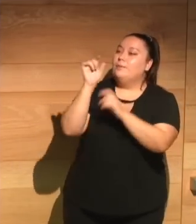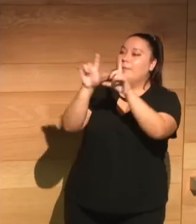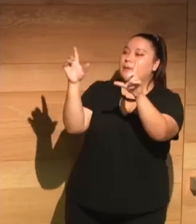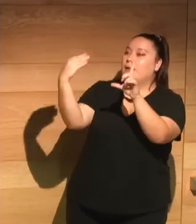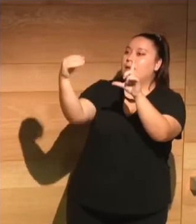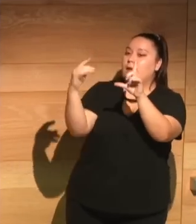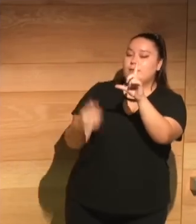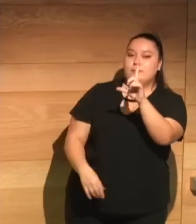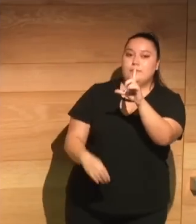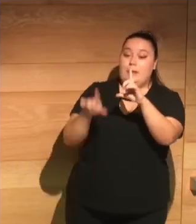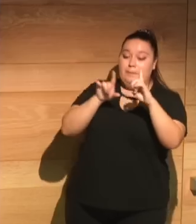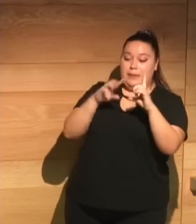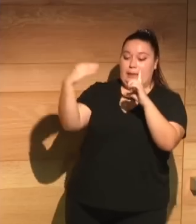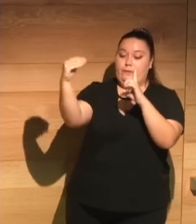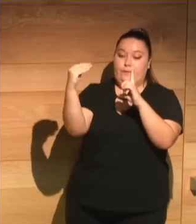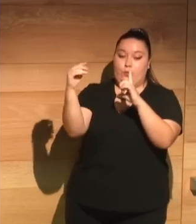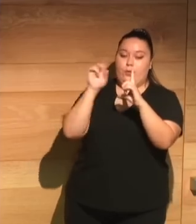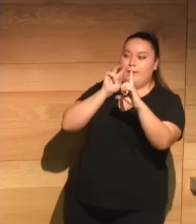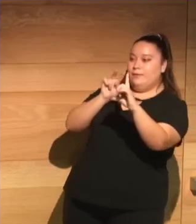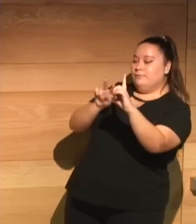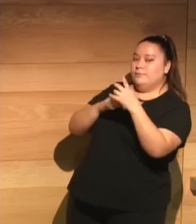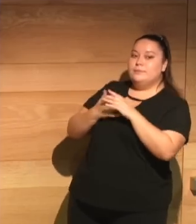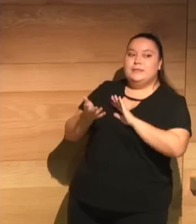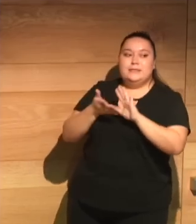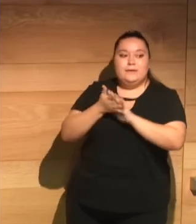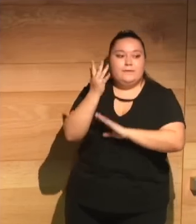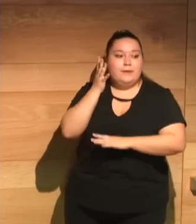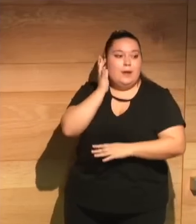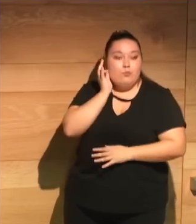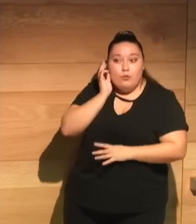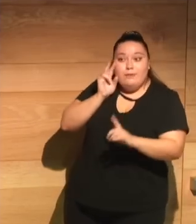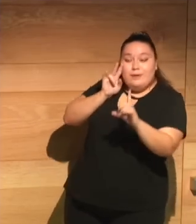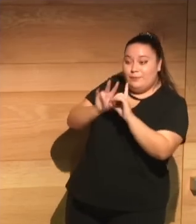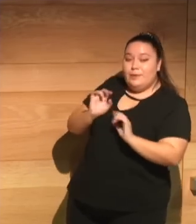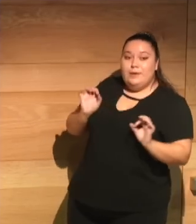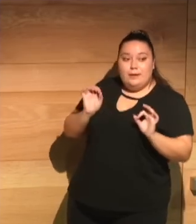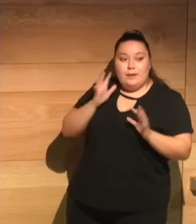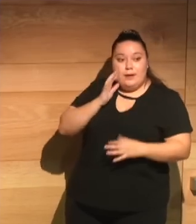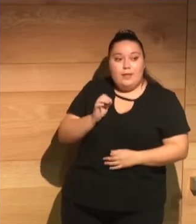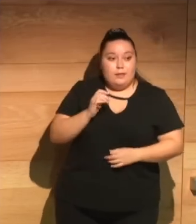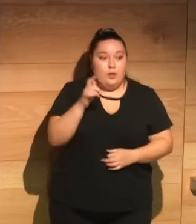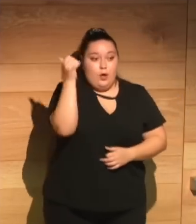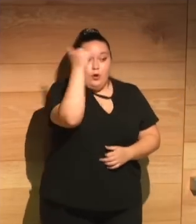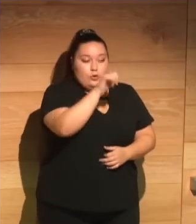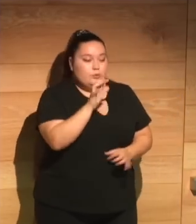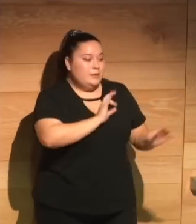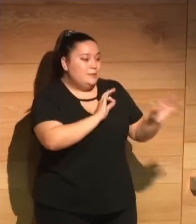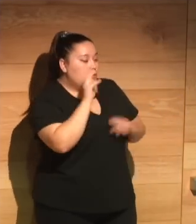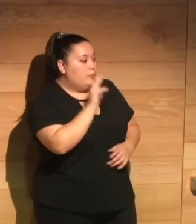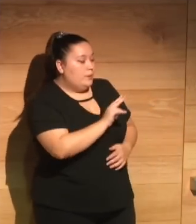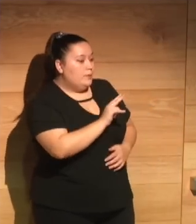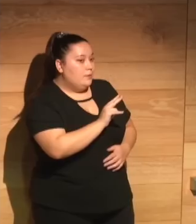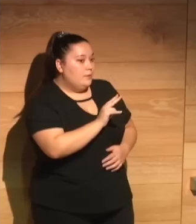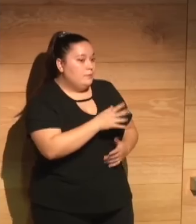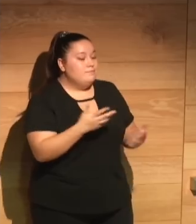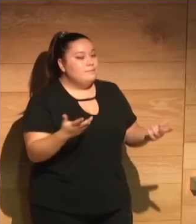la sábana, que es lo que al cabo era. Las primeras espectadoras cinematográficas realmente eran mujeres. En realidad sí, los hombres estaban viendo teatro y las mujeres estaban